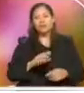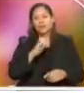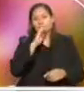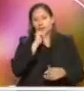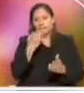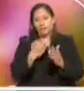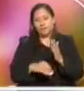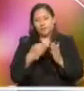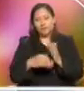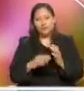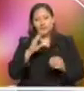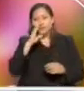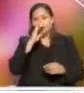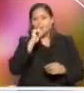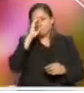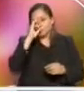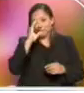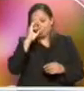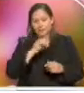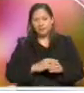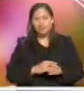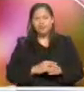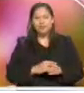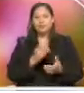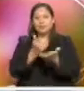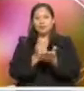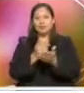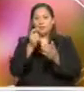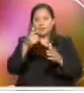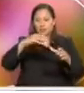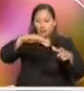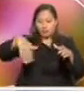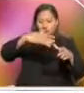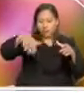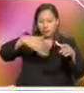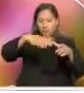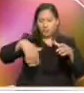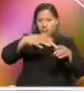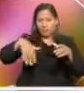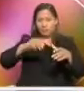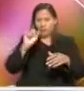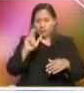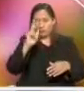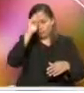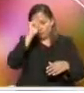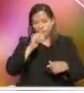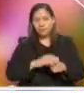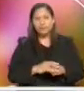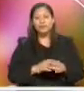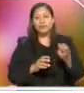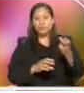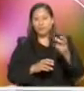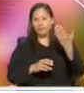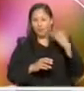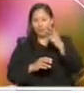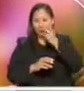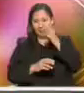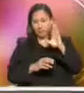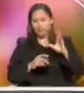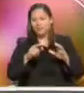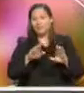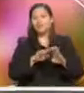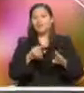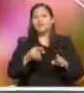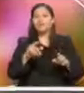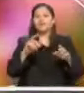no puede faltar. El No cilantro. puede faltar. Ayúdame a darle unas vueltecitas. Por supuesto, chef. Ok. Y es que con esto, como te decía, evitamos, ¿no? Que